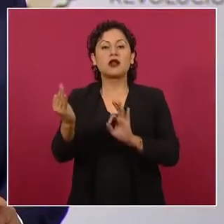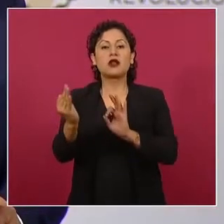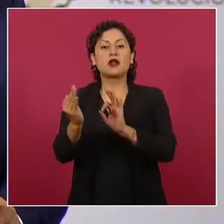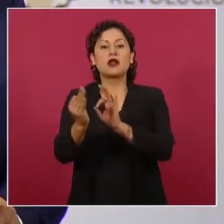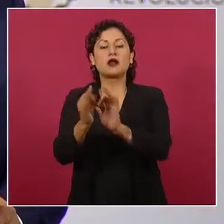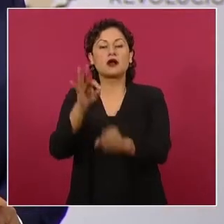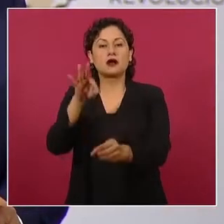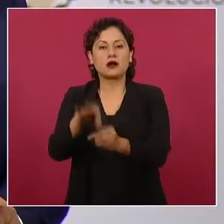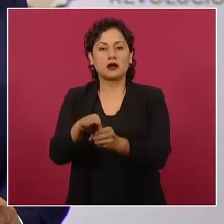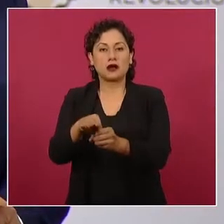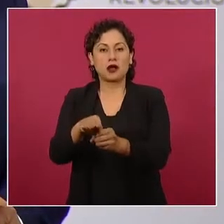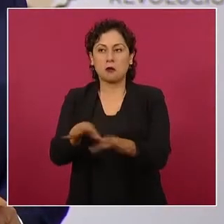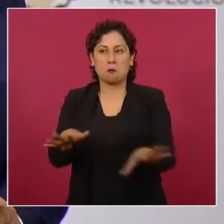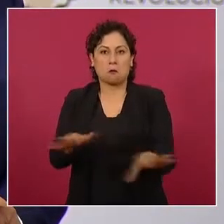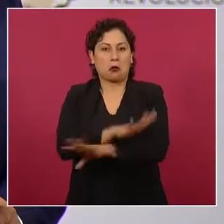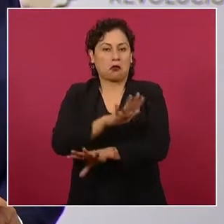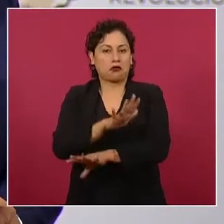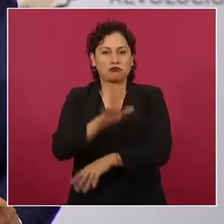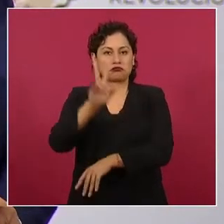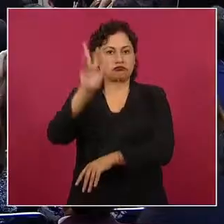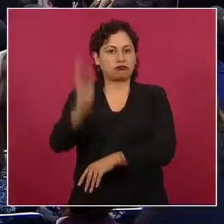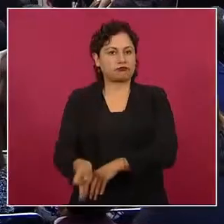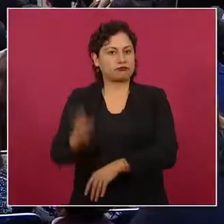de parecer.